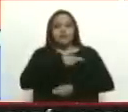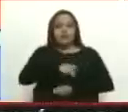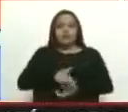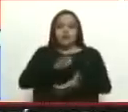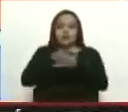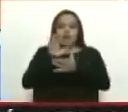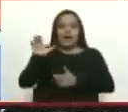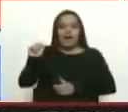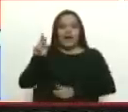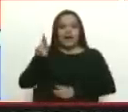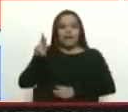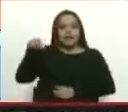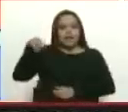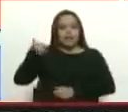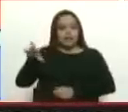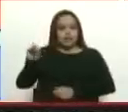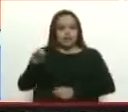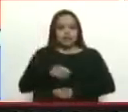Luis García Carneiro.